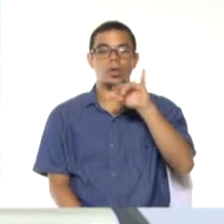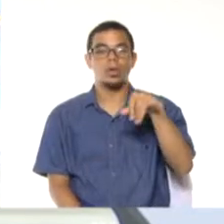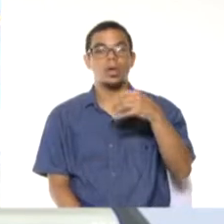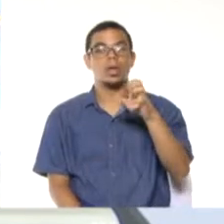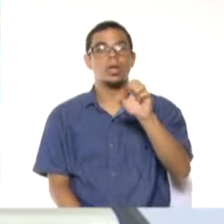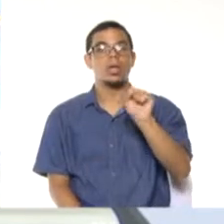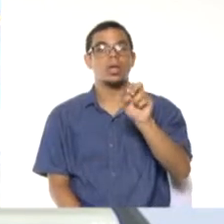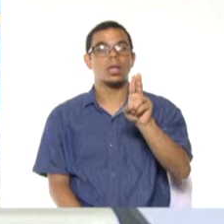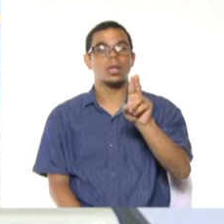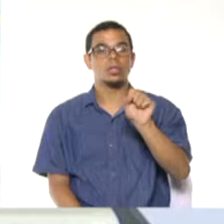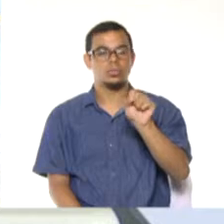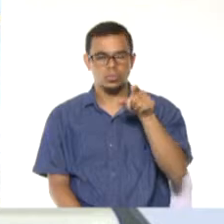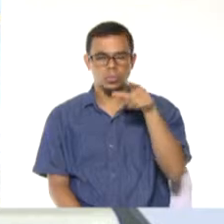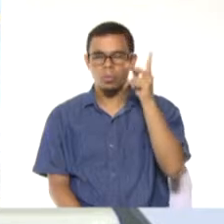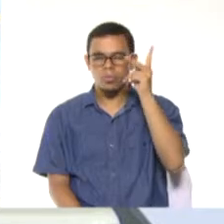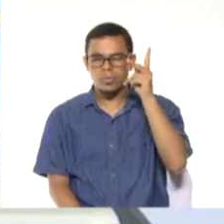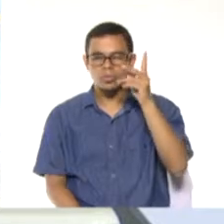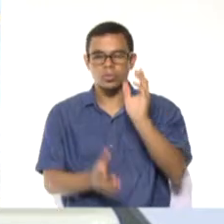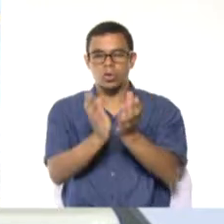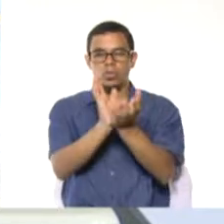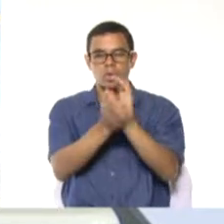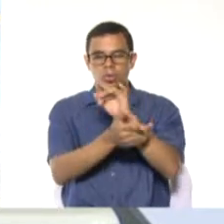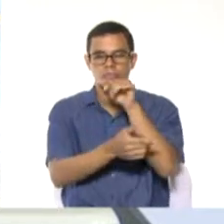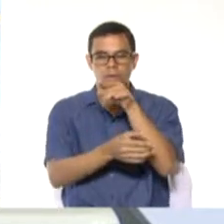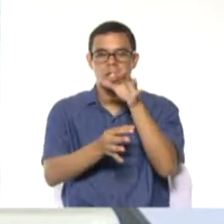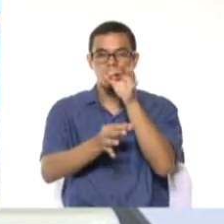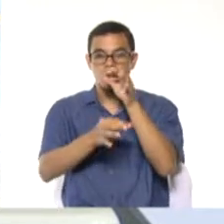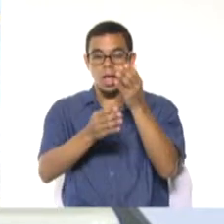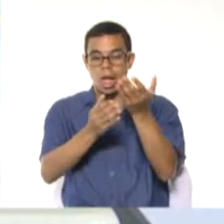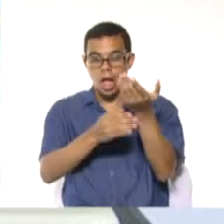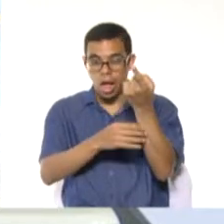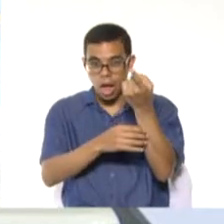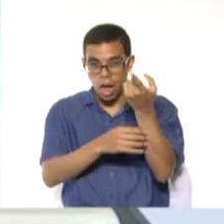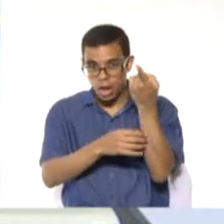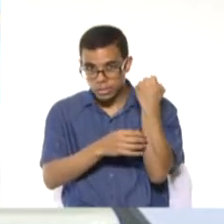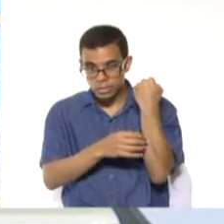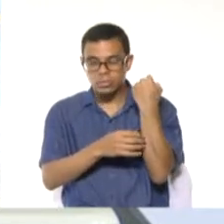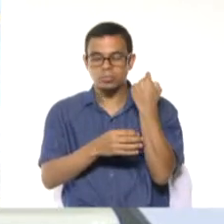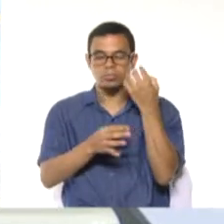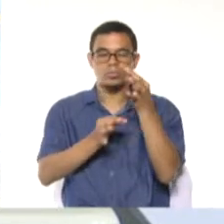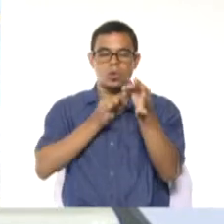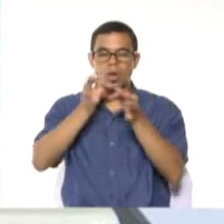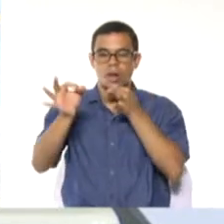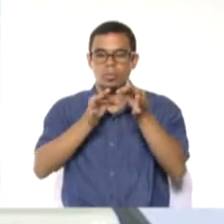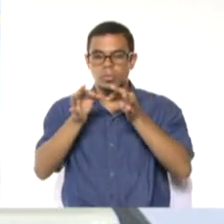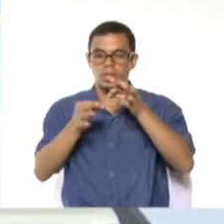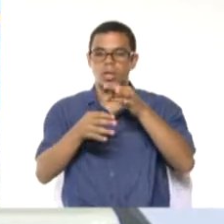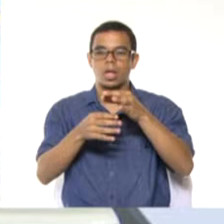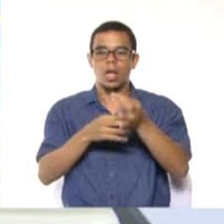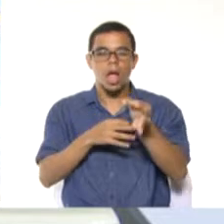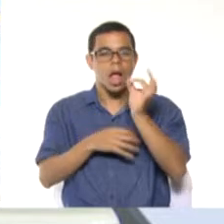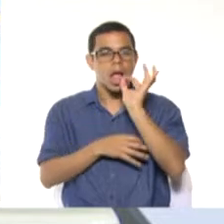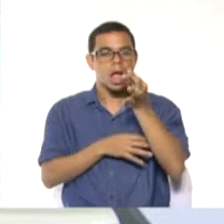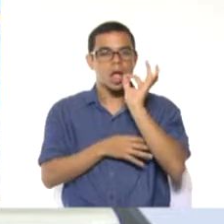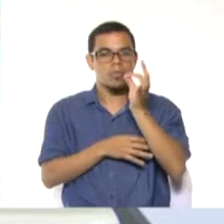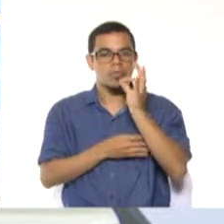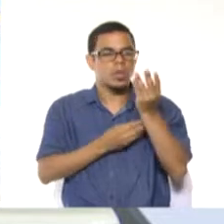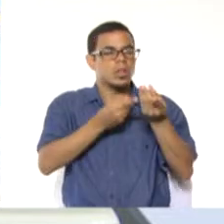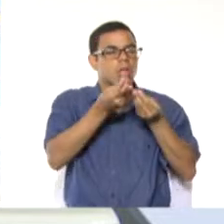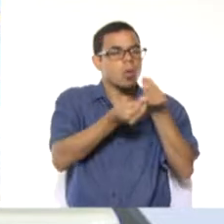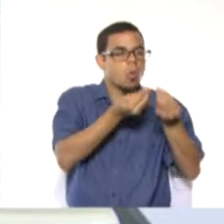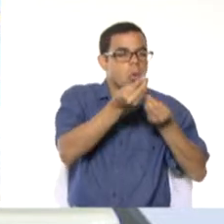en GHC, nos hablaba sobre el cultivo del café y cómo se originó y cómo llegó el café a nuestra